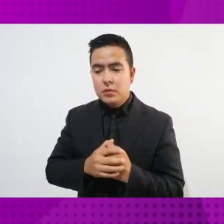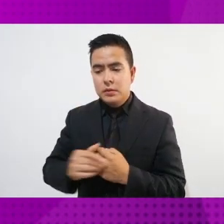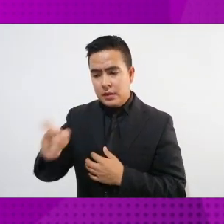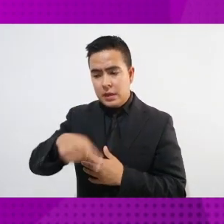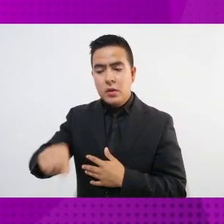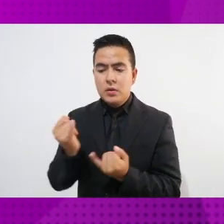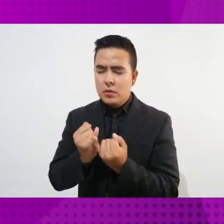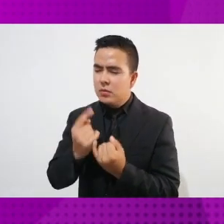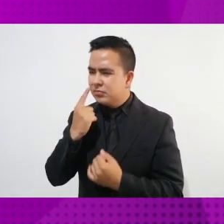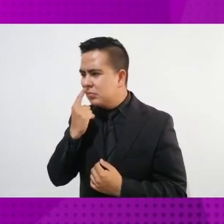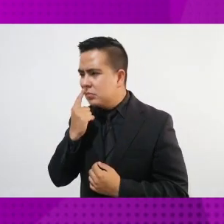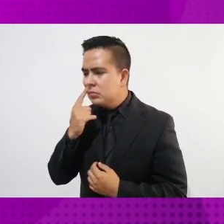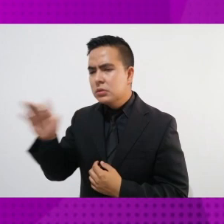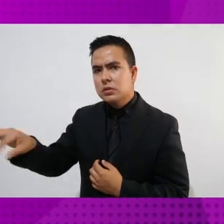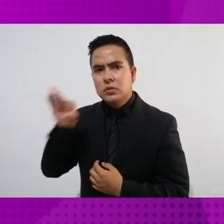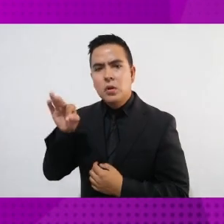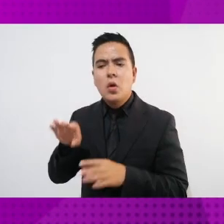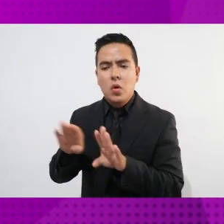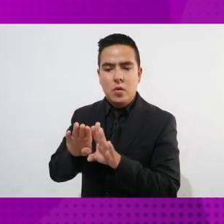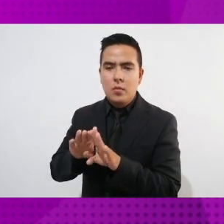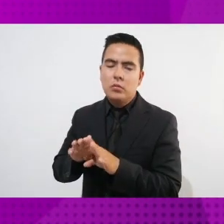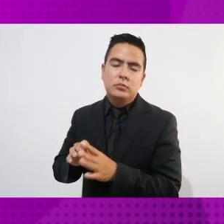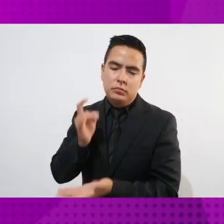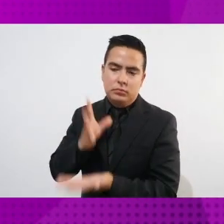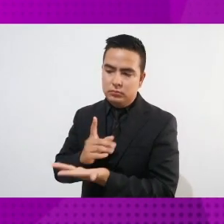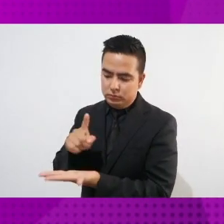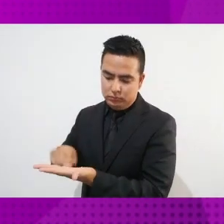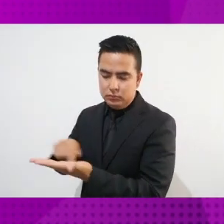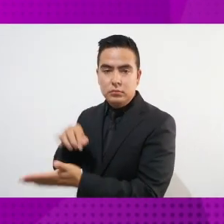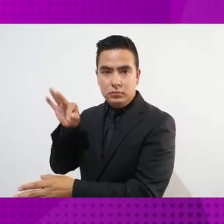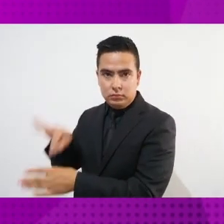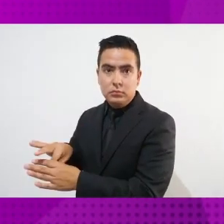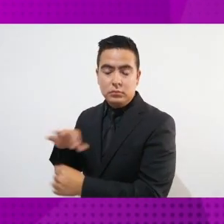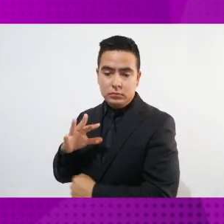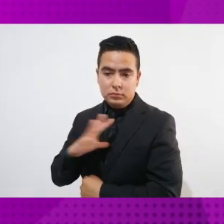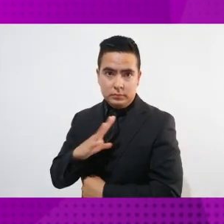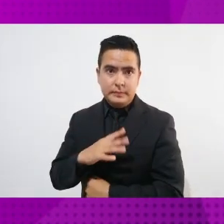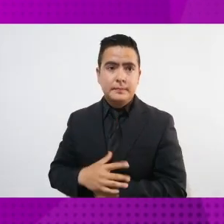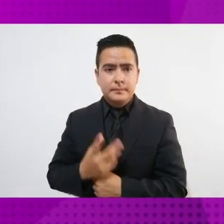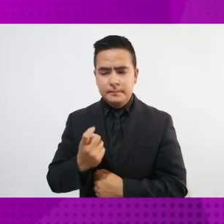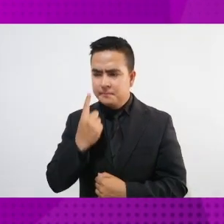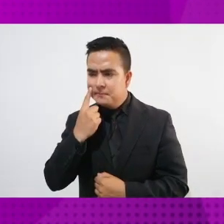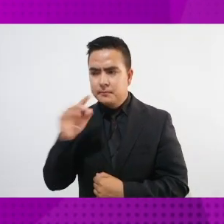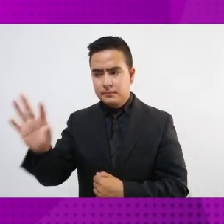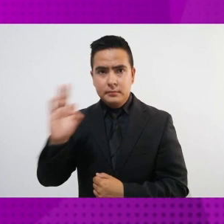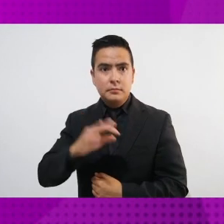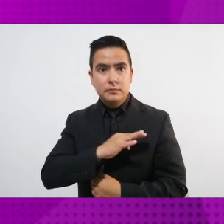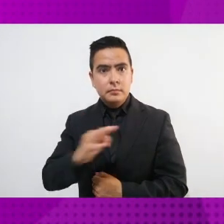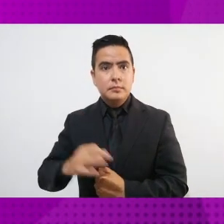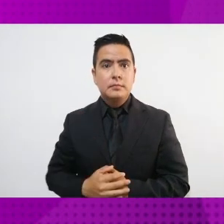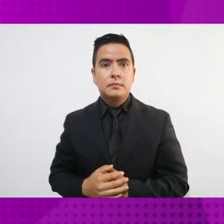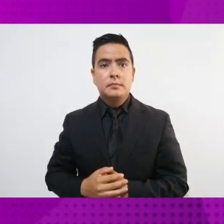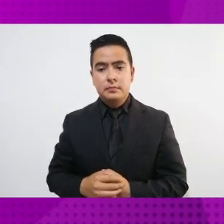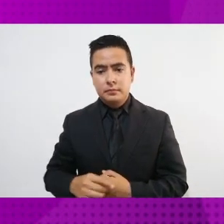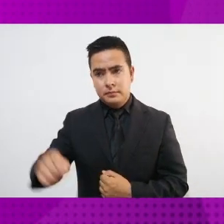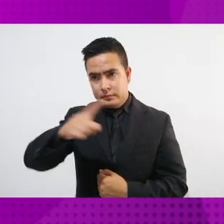las y los legisladores más que la vía del voto, porque precisamente son nuestros representantes y solamente por esa vía los podemos elegir.